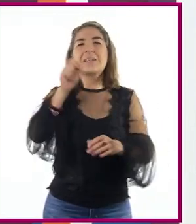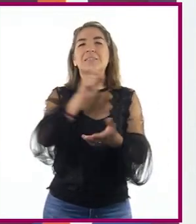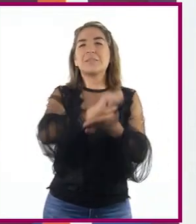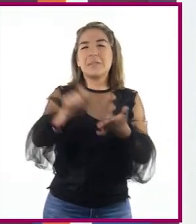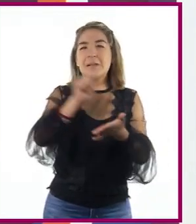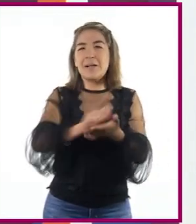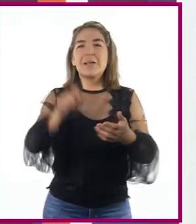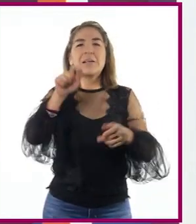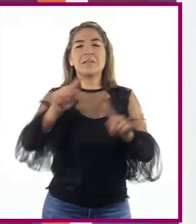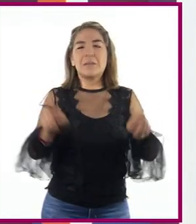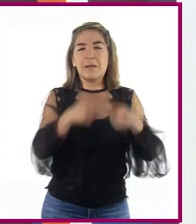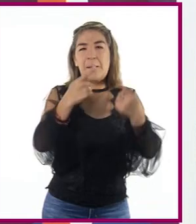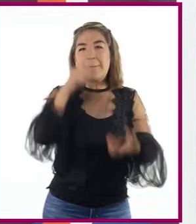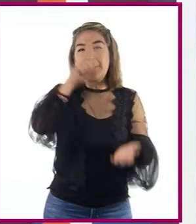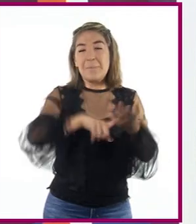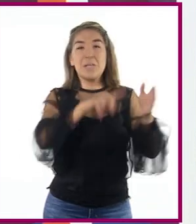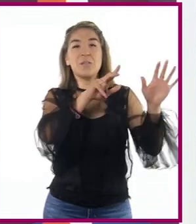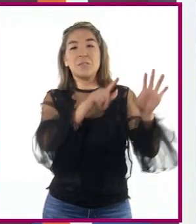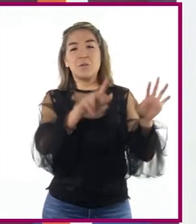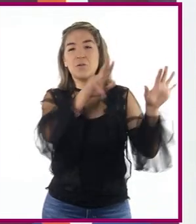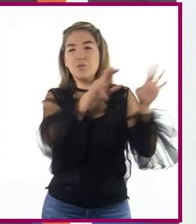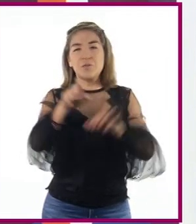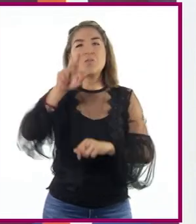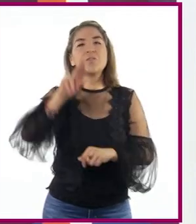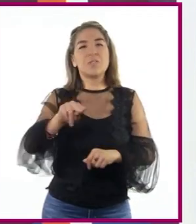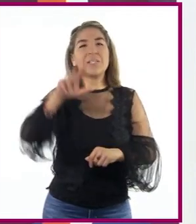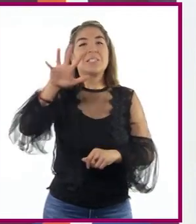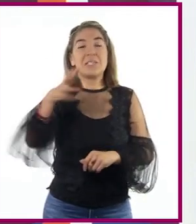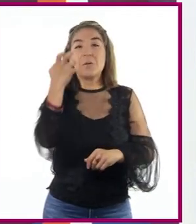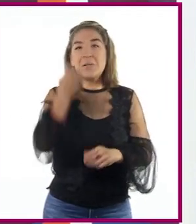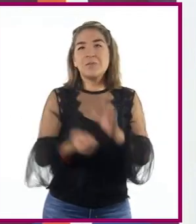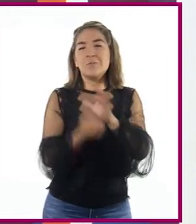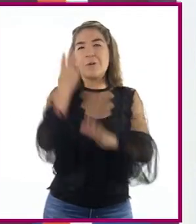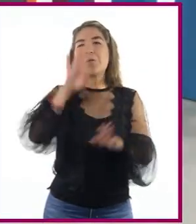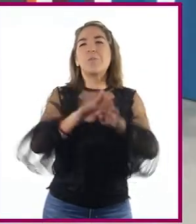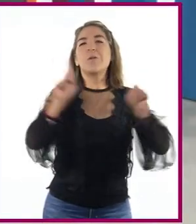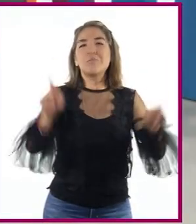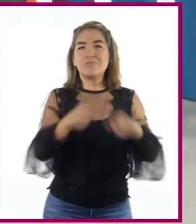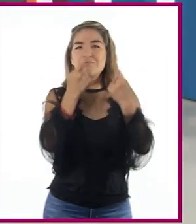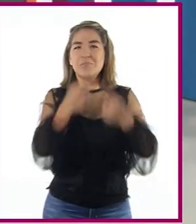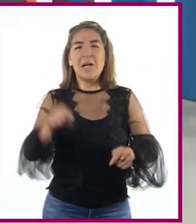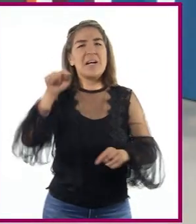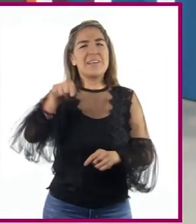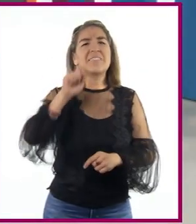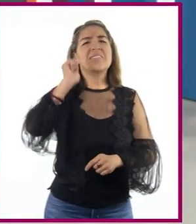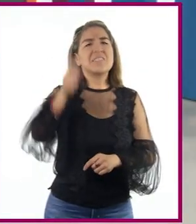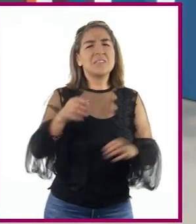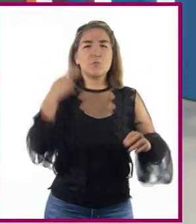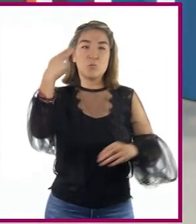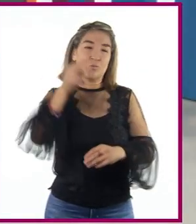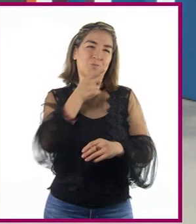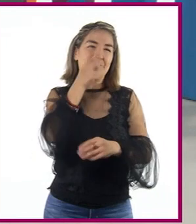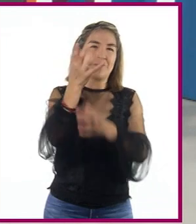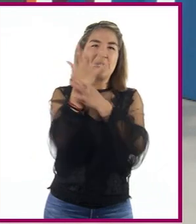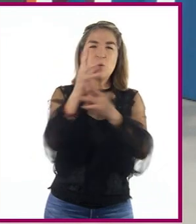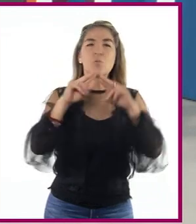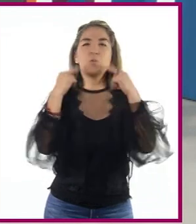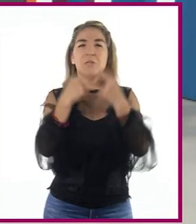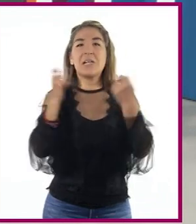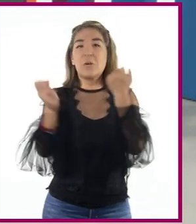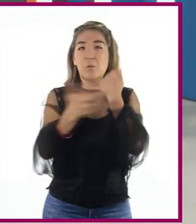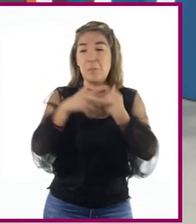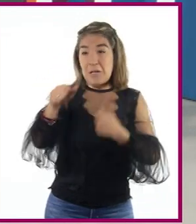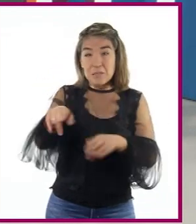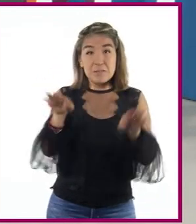en 1785, para crear su himno. Este himno, según la Unión Europea, no